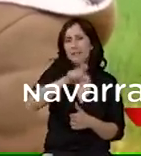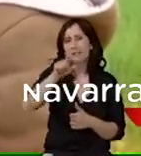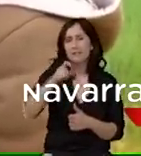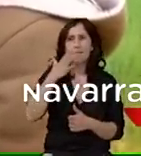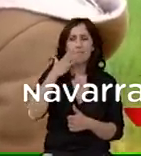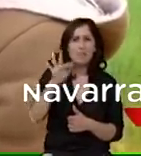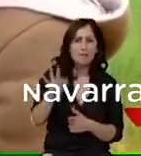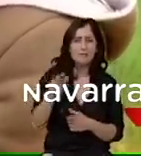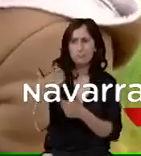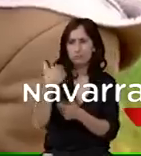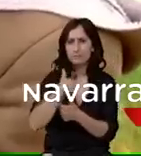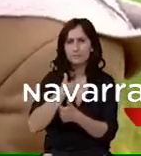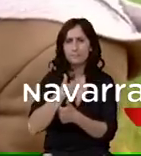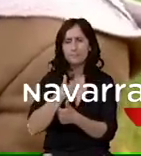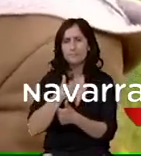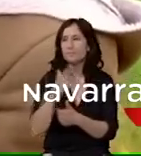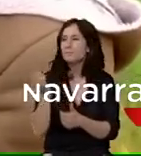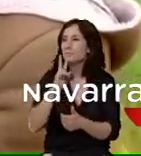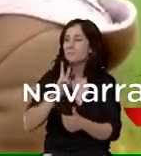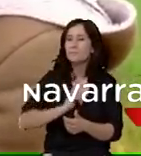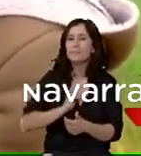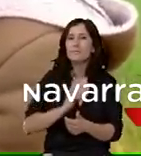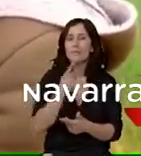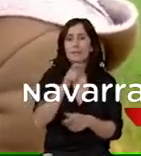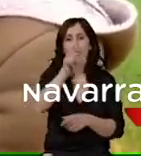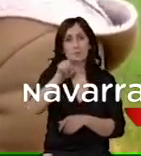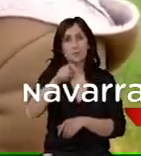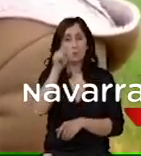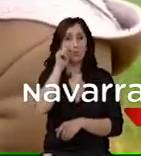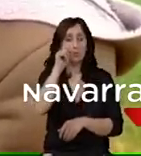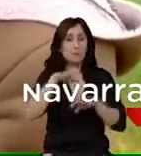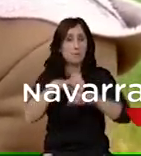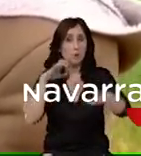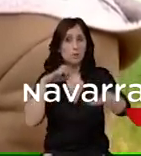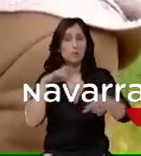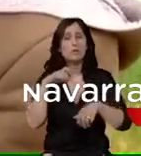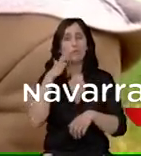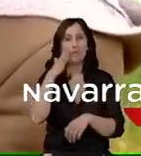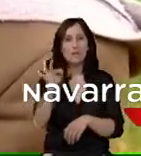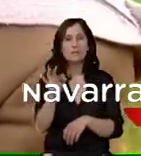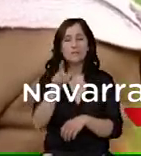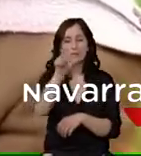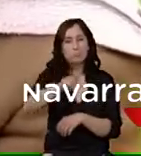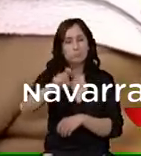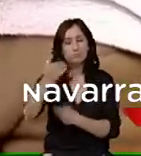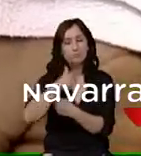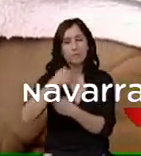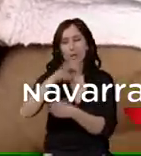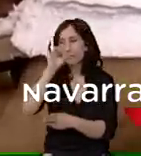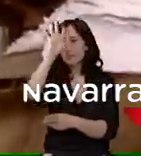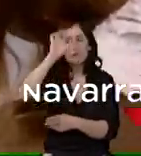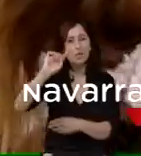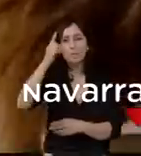franceses, que son lo que me decías, ¿no? La mayoría de las personas que acuden a visitar las Bardenas, ¿qué es lo que más les sorprende?